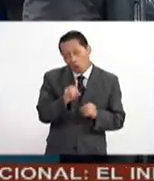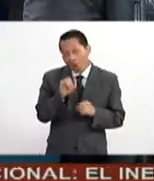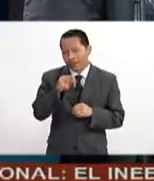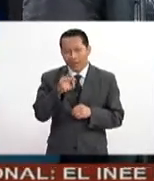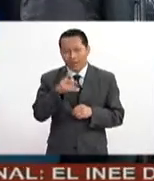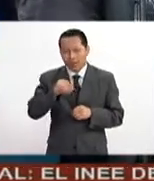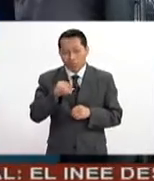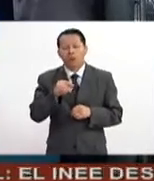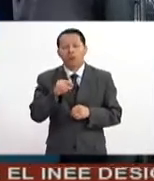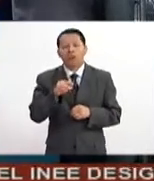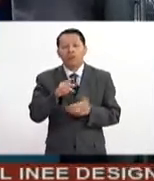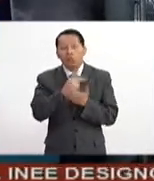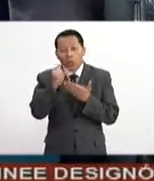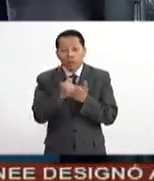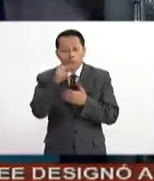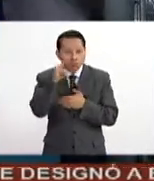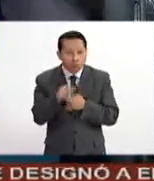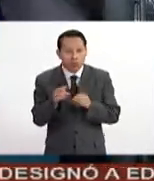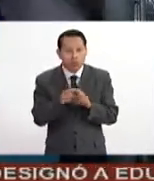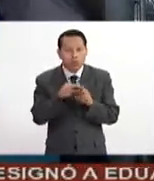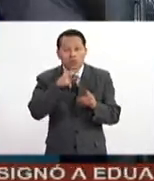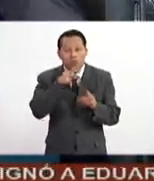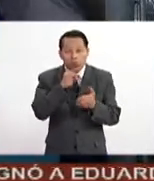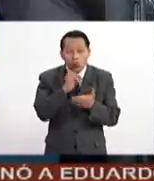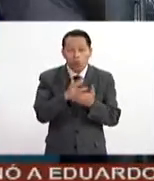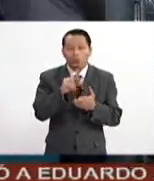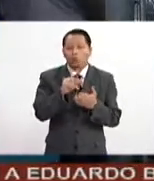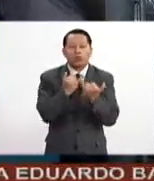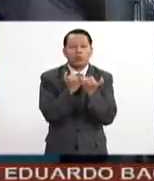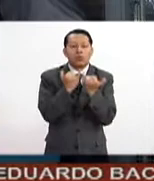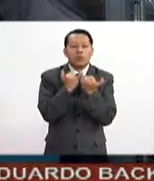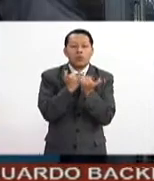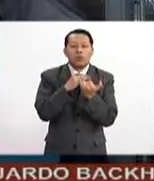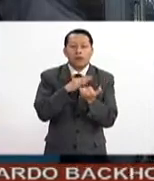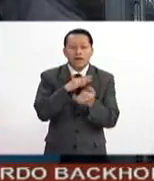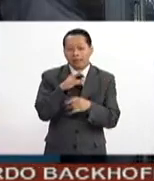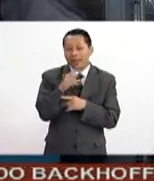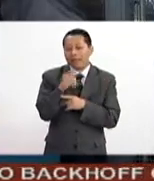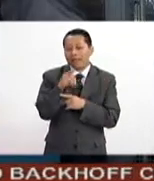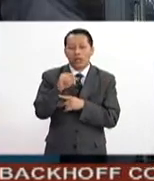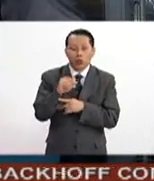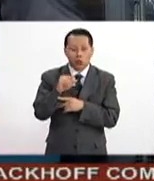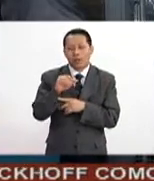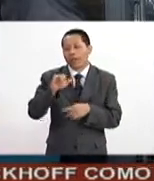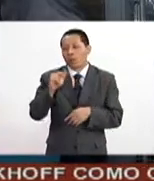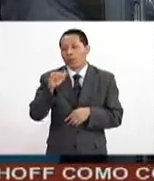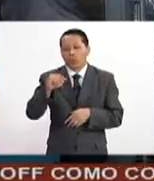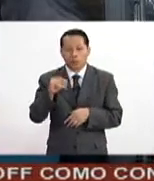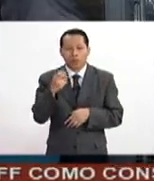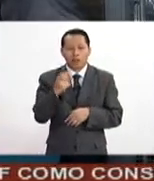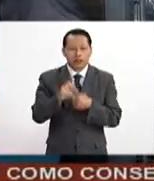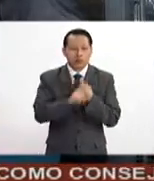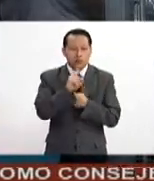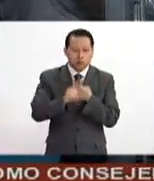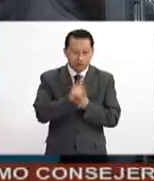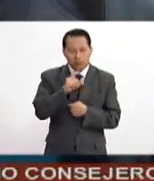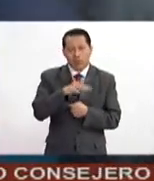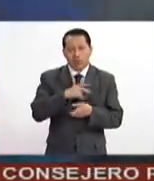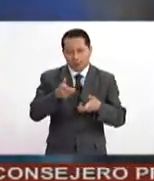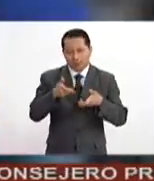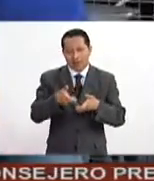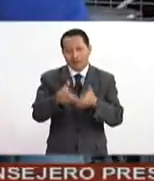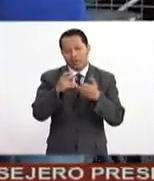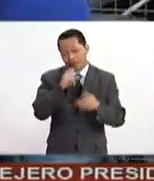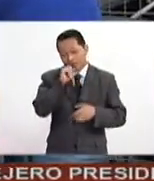proyecto nos dimos cuenta que no solo captaba basura, sino que también captaba lirio acuático. Entonces ese es un gran problema que presenta el Canal